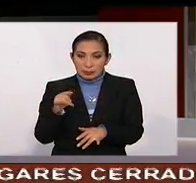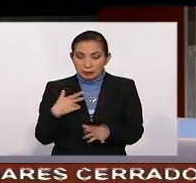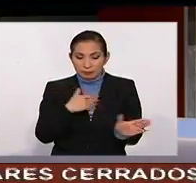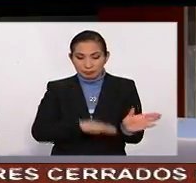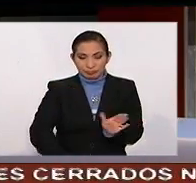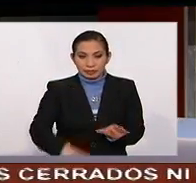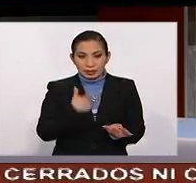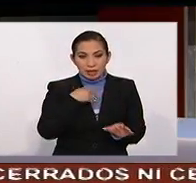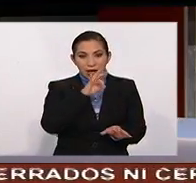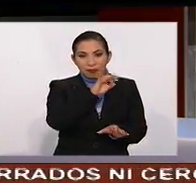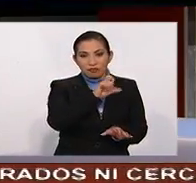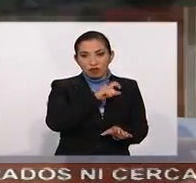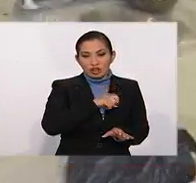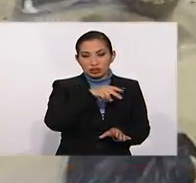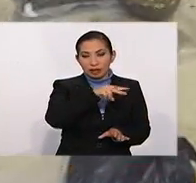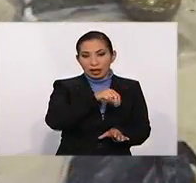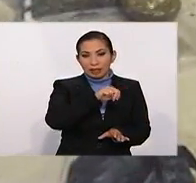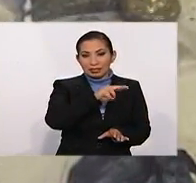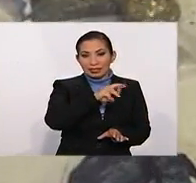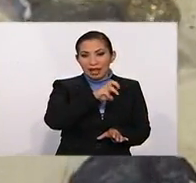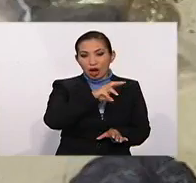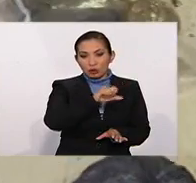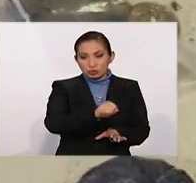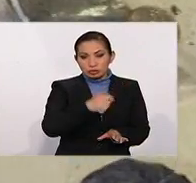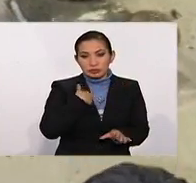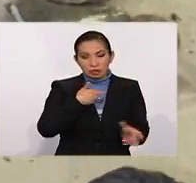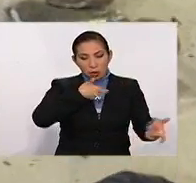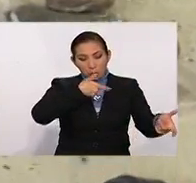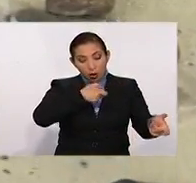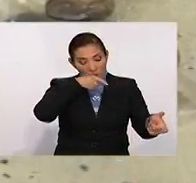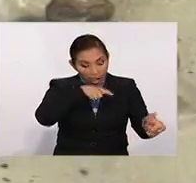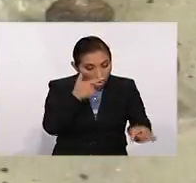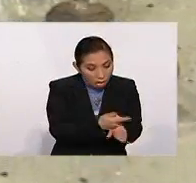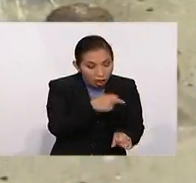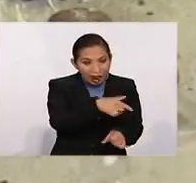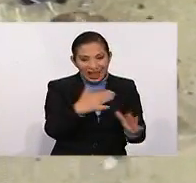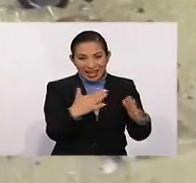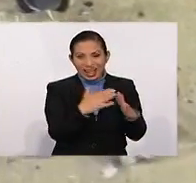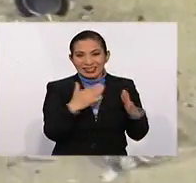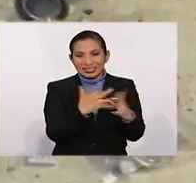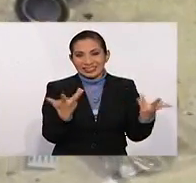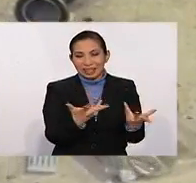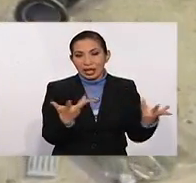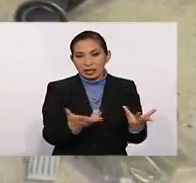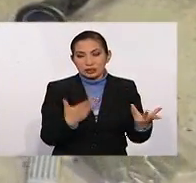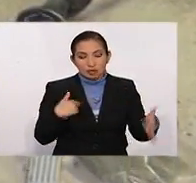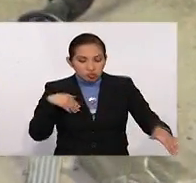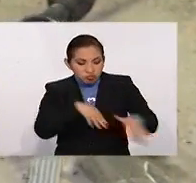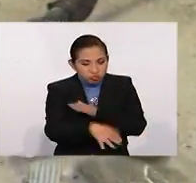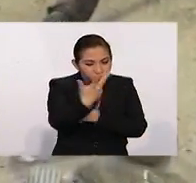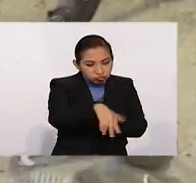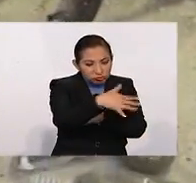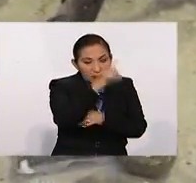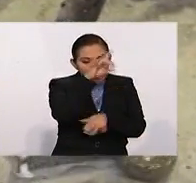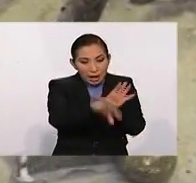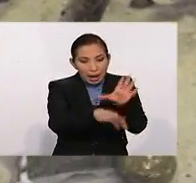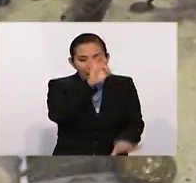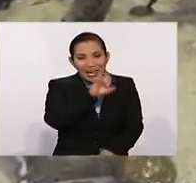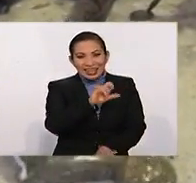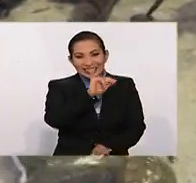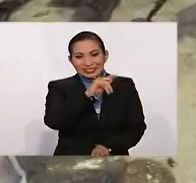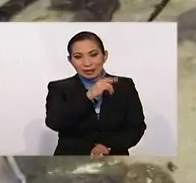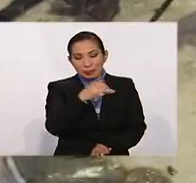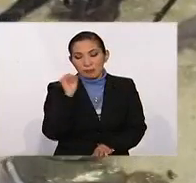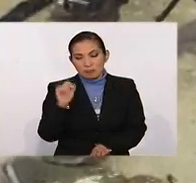cadena estadounidense Fox News, un rifle de asalto calibre 50 encontrado en la casa donde se realizó el operativo para reaprender al Chapo Guzmán